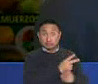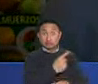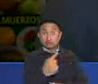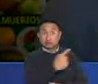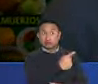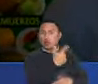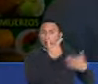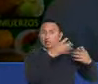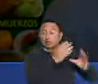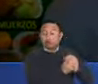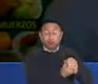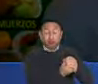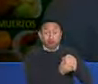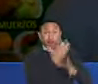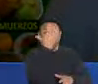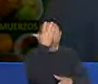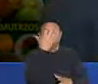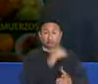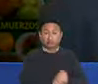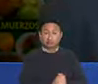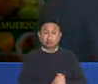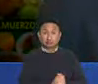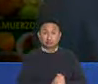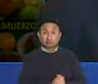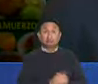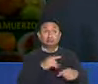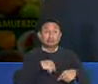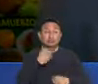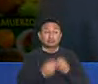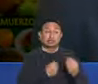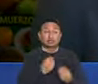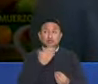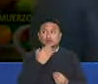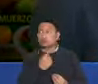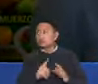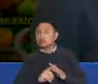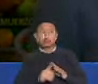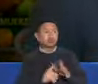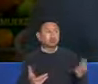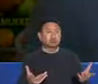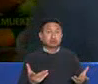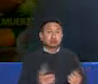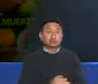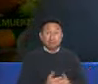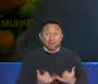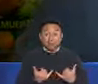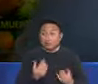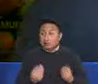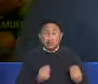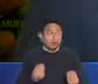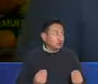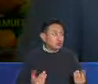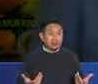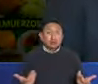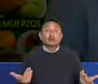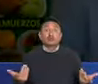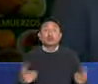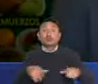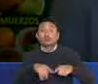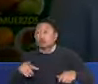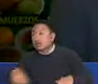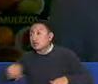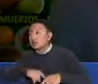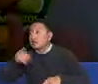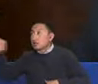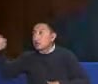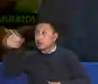puede haber una erupción en la cual nadie sabe cómo hacer ni a dónde correr. O sea, nos coge ahora y vea dónde está señal, dónde hay alguna